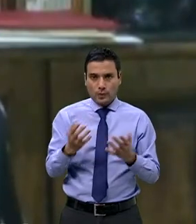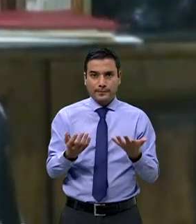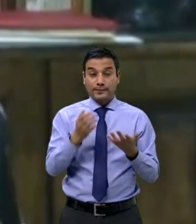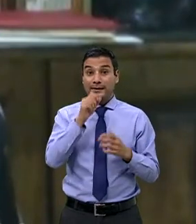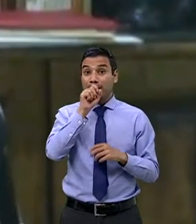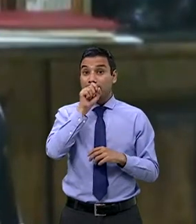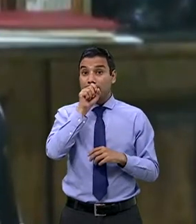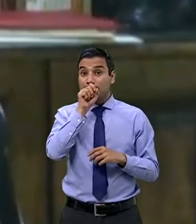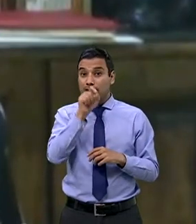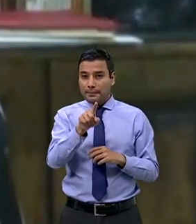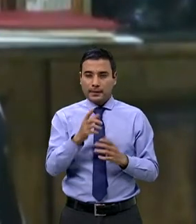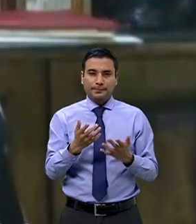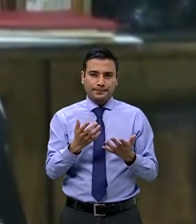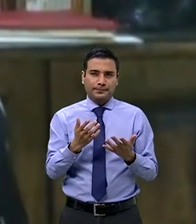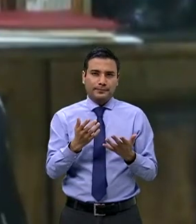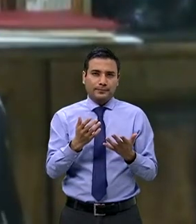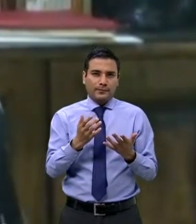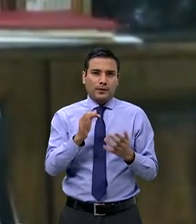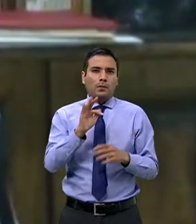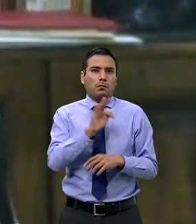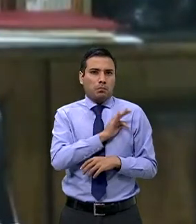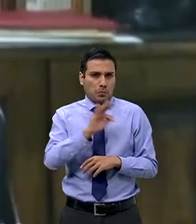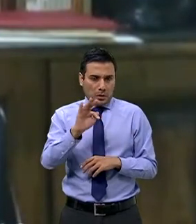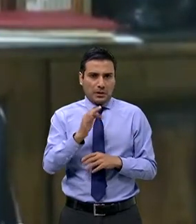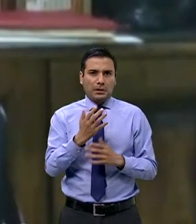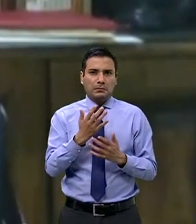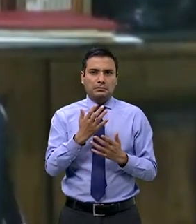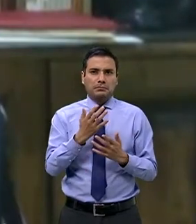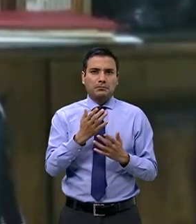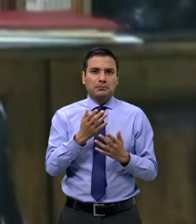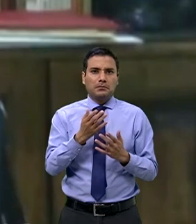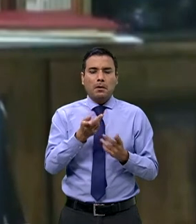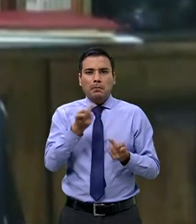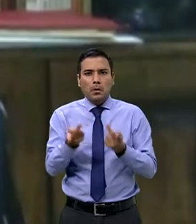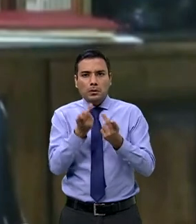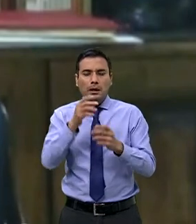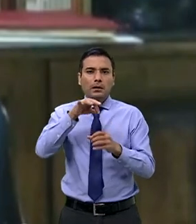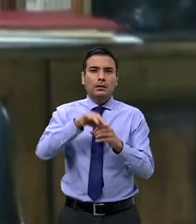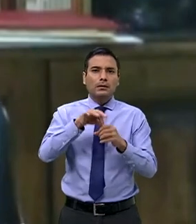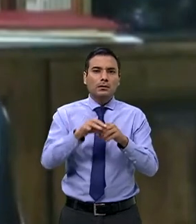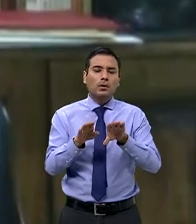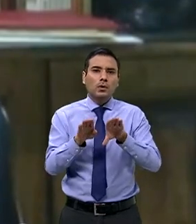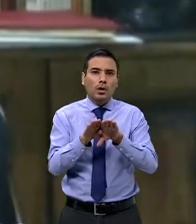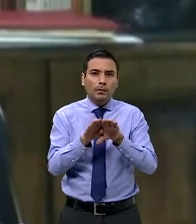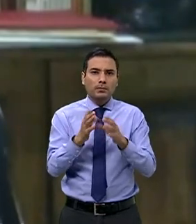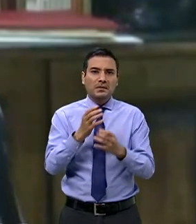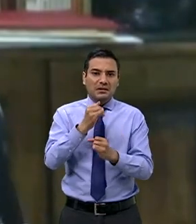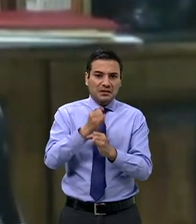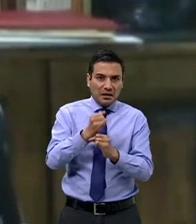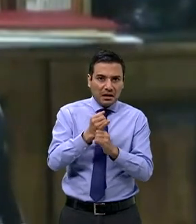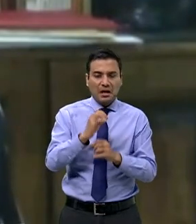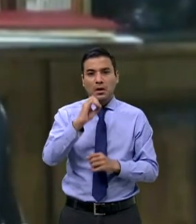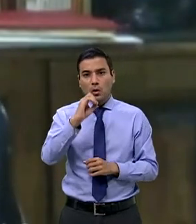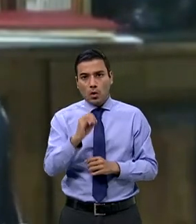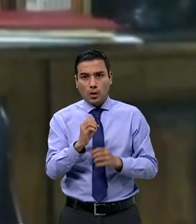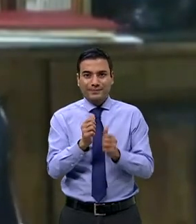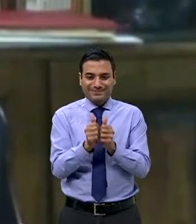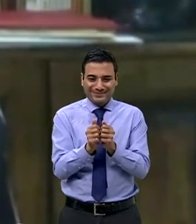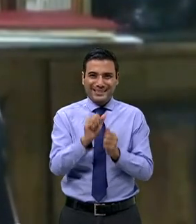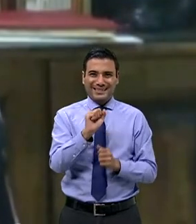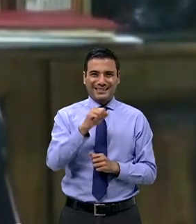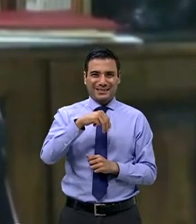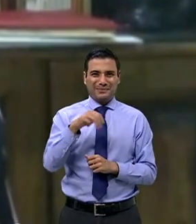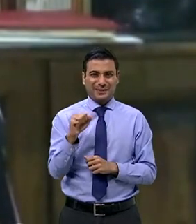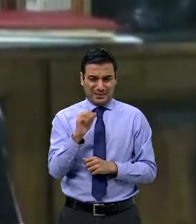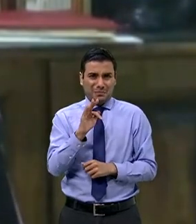electrónicas sino también por sms en distintas consultas de presupuesto participativo ya en la ciudad de mexico entonces creo que tenemos